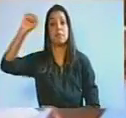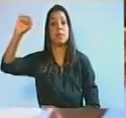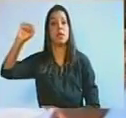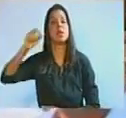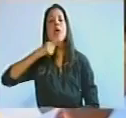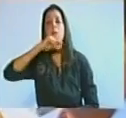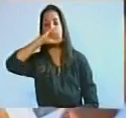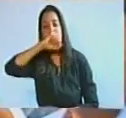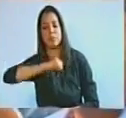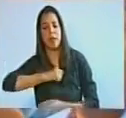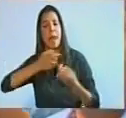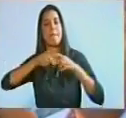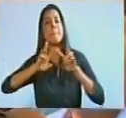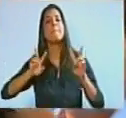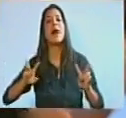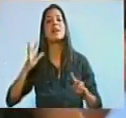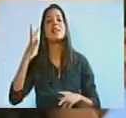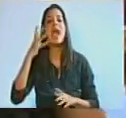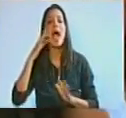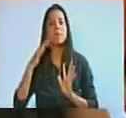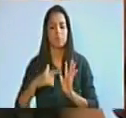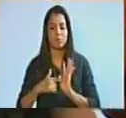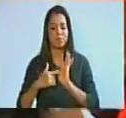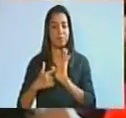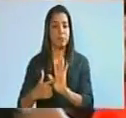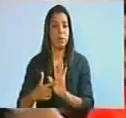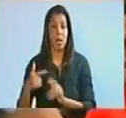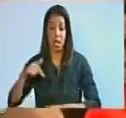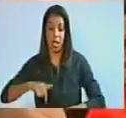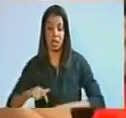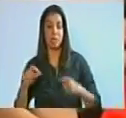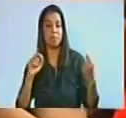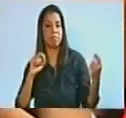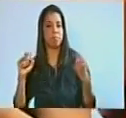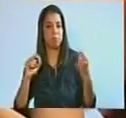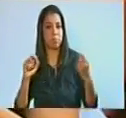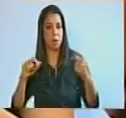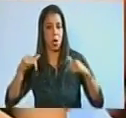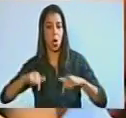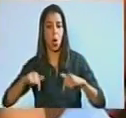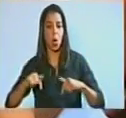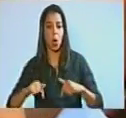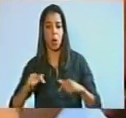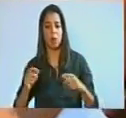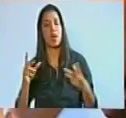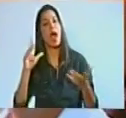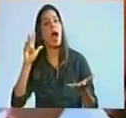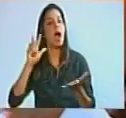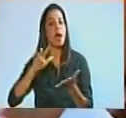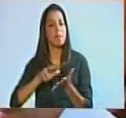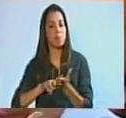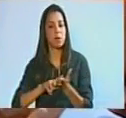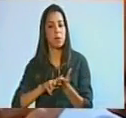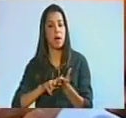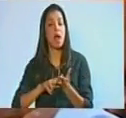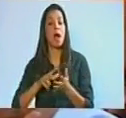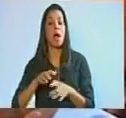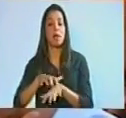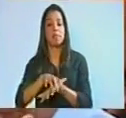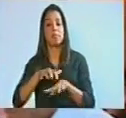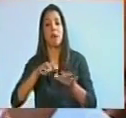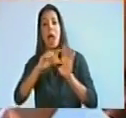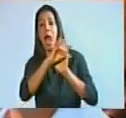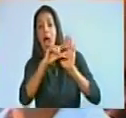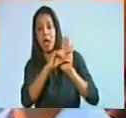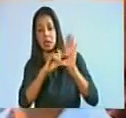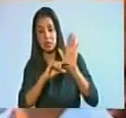paz, y con estas leyes que nosotros discutimos y que hoy debemos de aprobar mayoría de sus